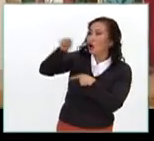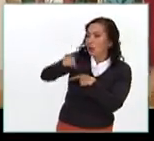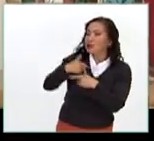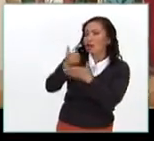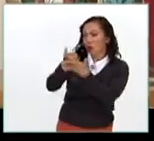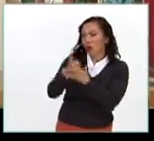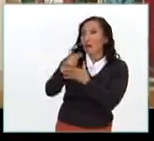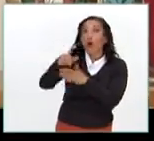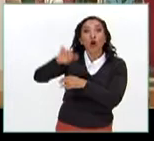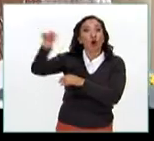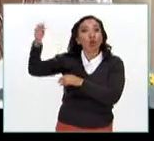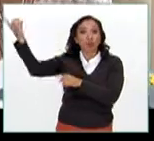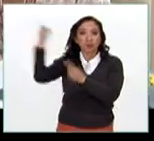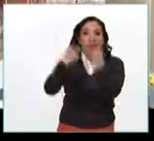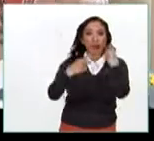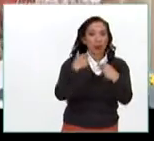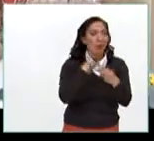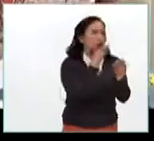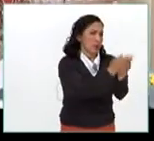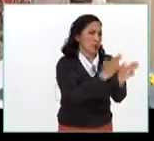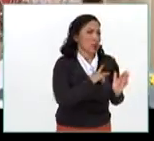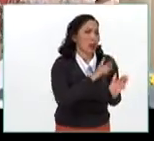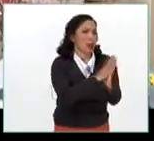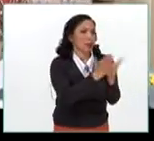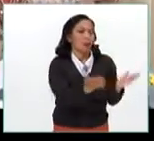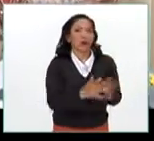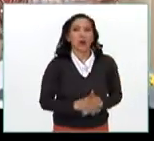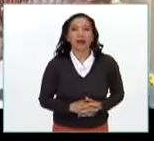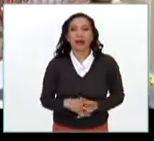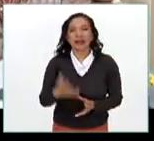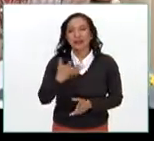muchos que vienen a ofrecer su trabajo. Tenemos